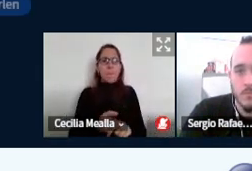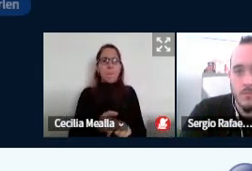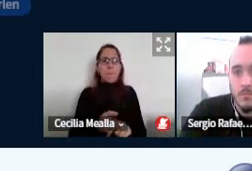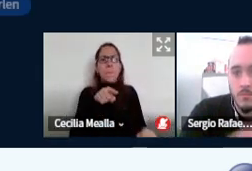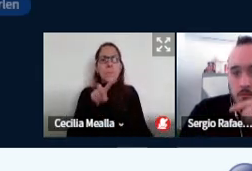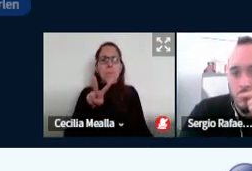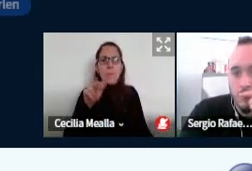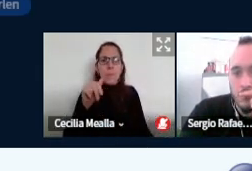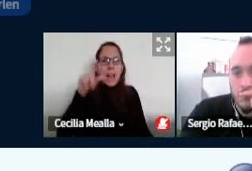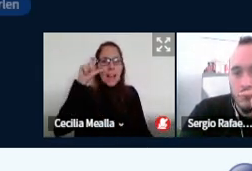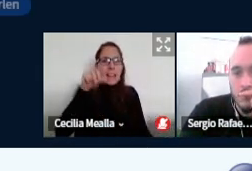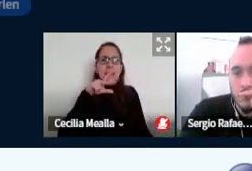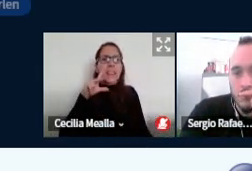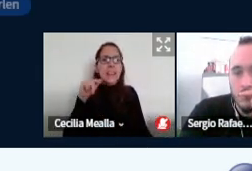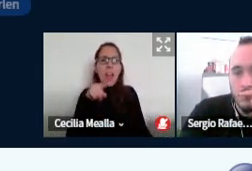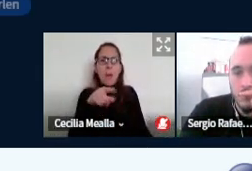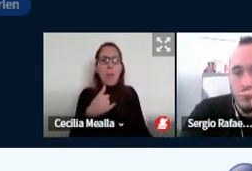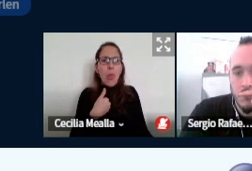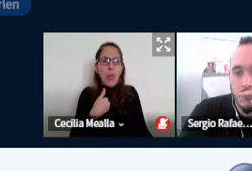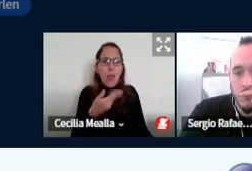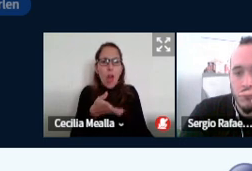Valentina?